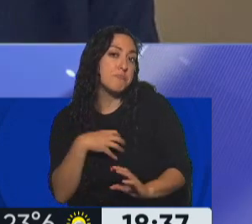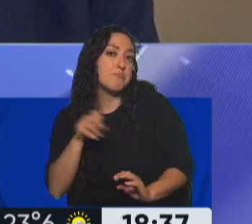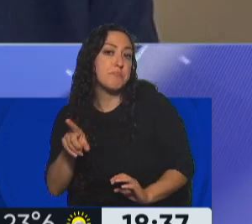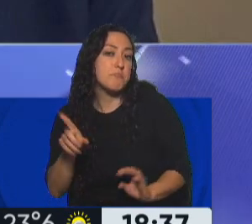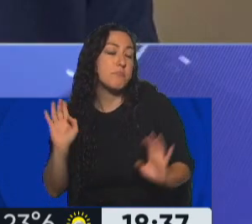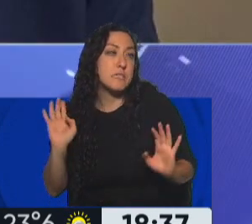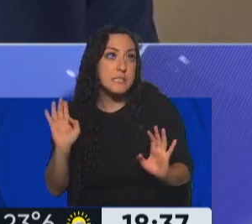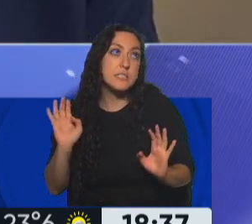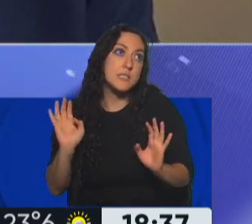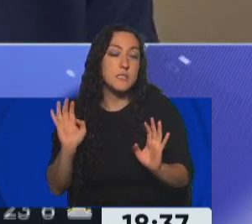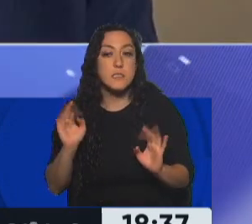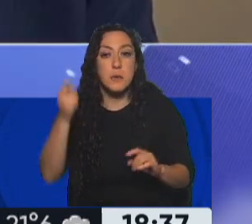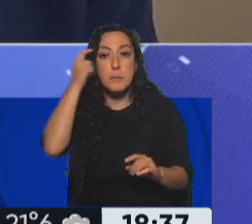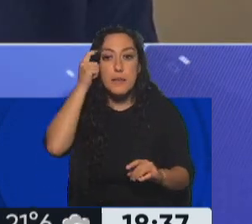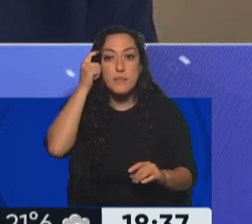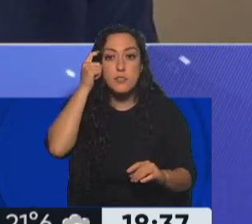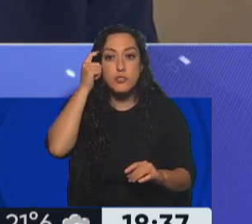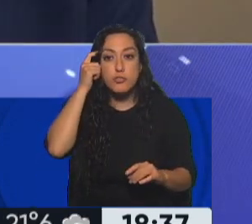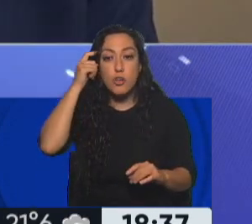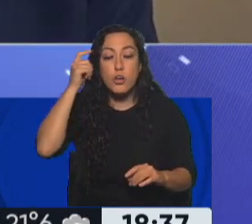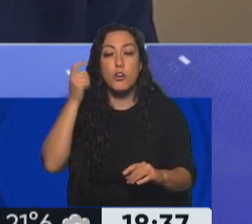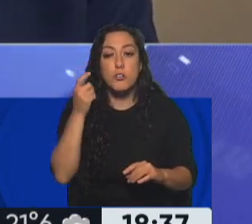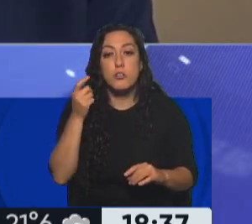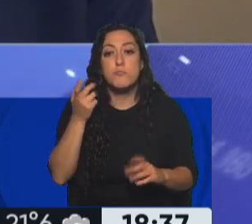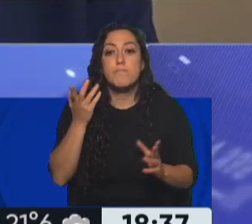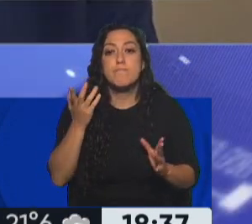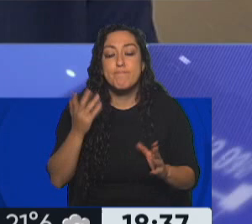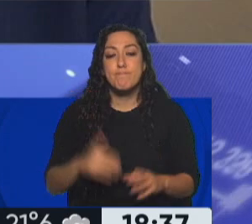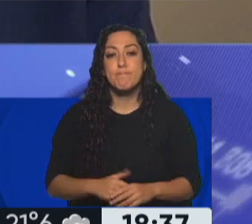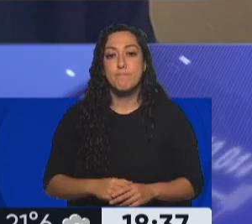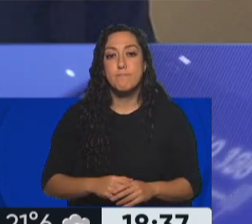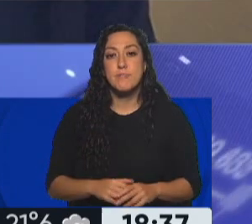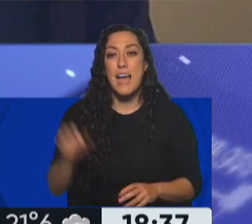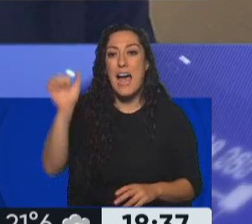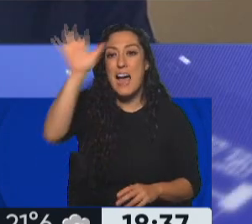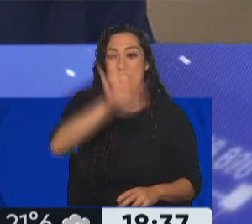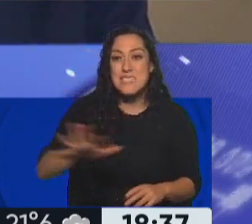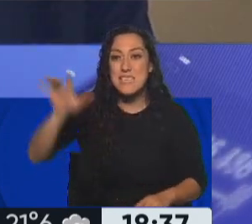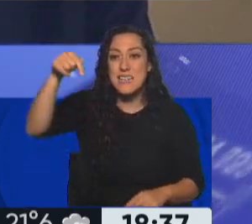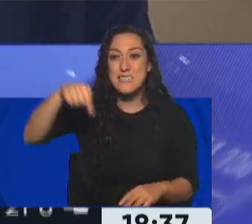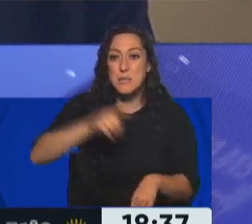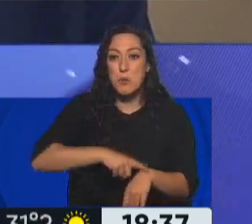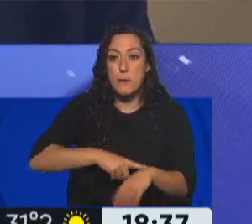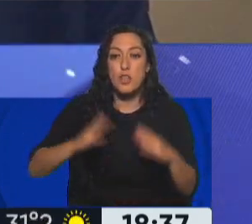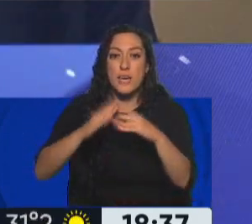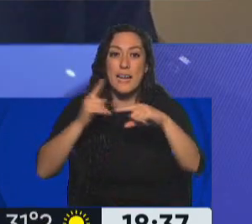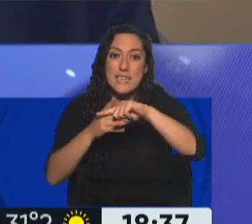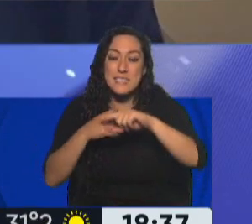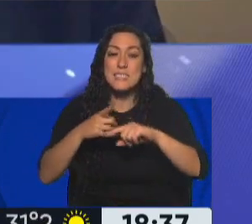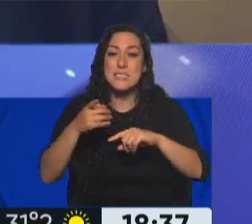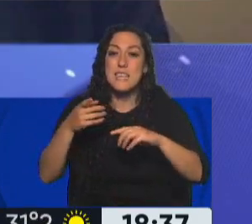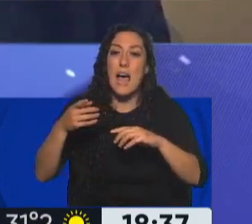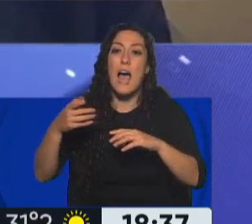debe dejar de lado la importancia que está teniendo Asia en este momento en la vida de la Iglesia, ¿no? Sobre